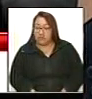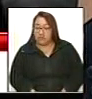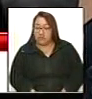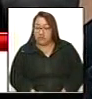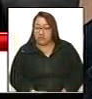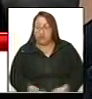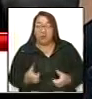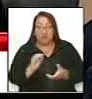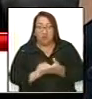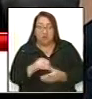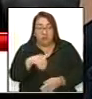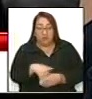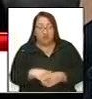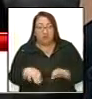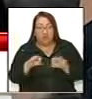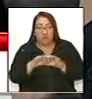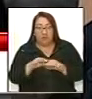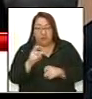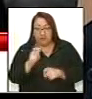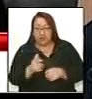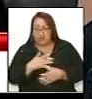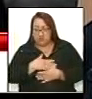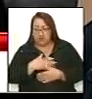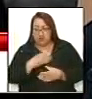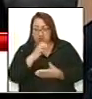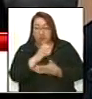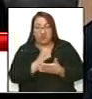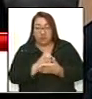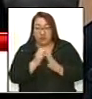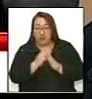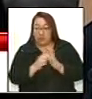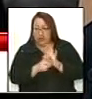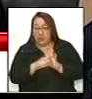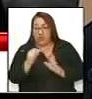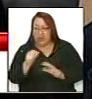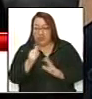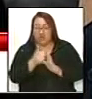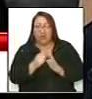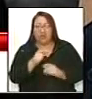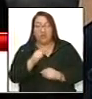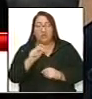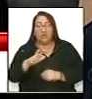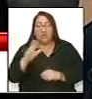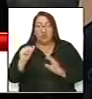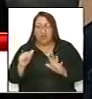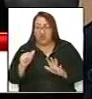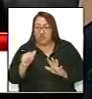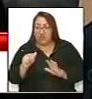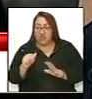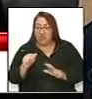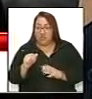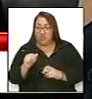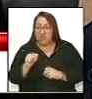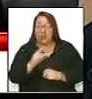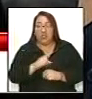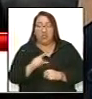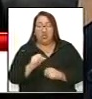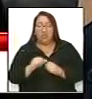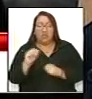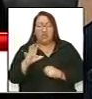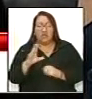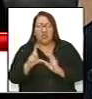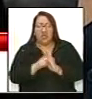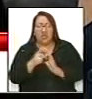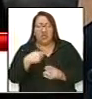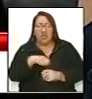ahí el voto ponderado, dice: la constancia en los estatutos de los derechos de los socios, artículo 136, el literal numeral 5 de la